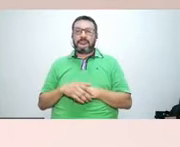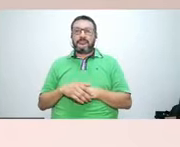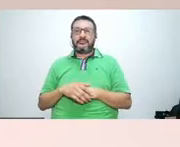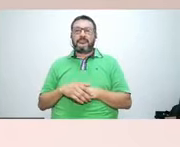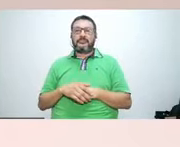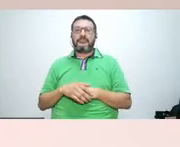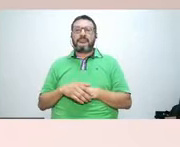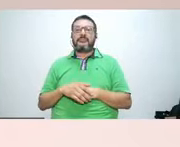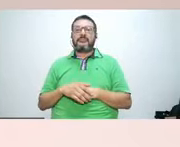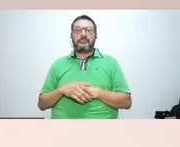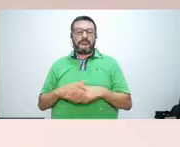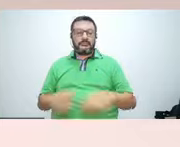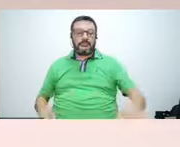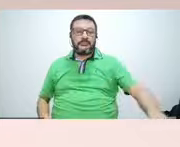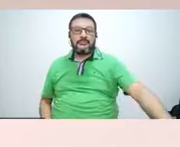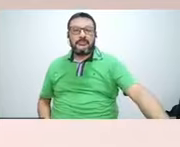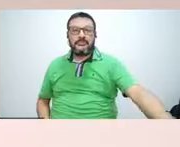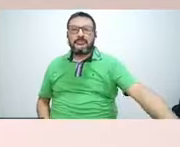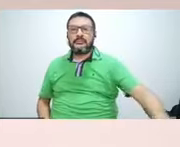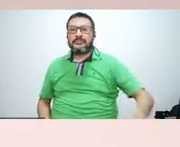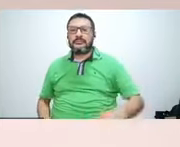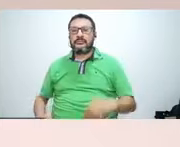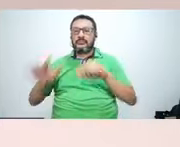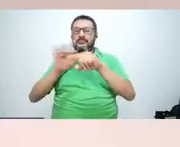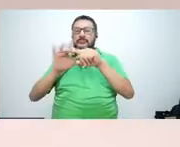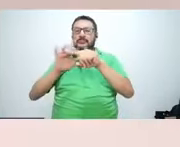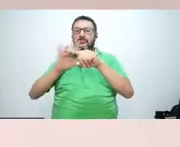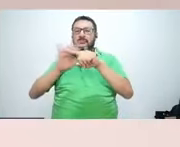por lo menos la psicología la he aplicado en mí,